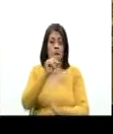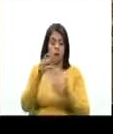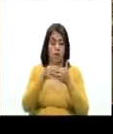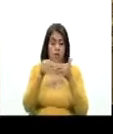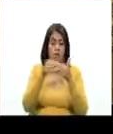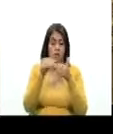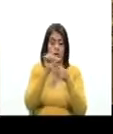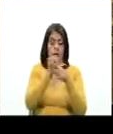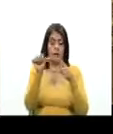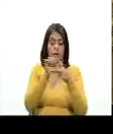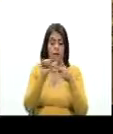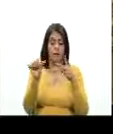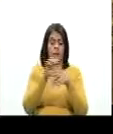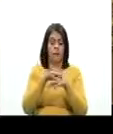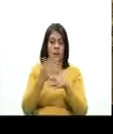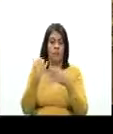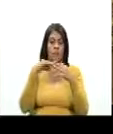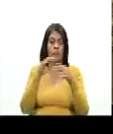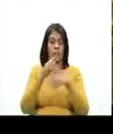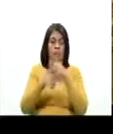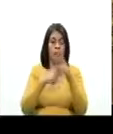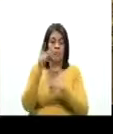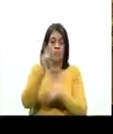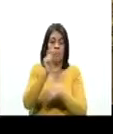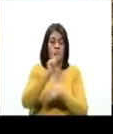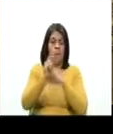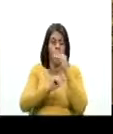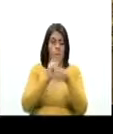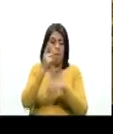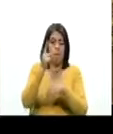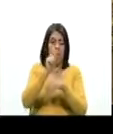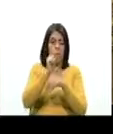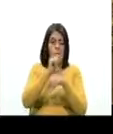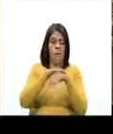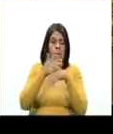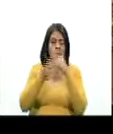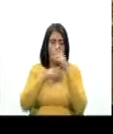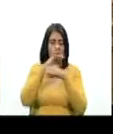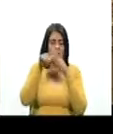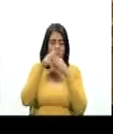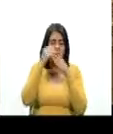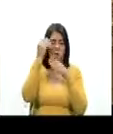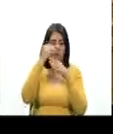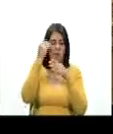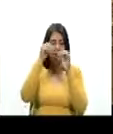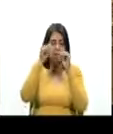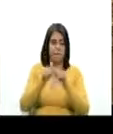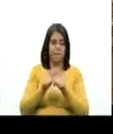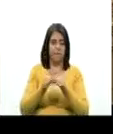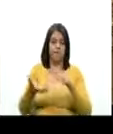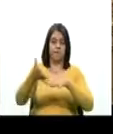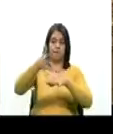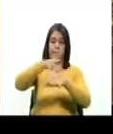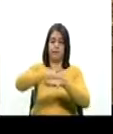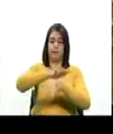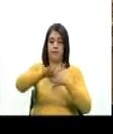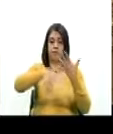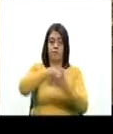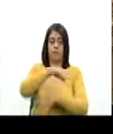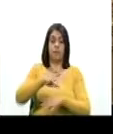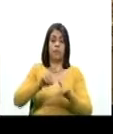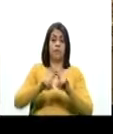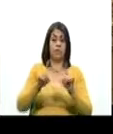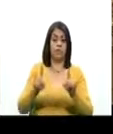semanales, o sea, ganan lo que un argentino gana en un mes, una semana acá, pero todo el mundo piensa que acá es el caos total.